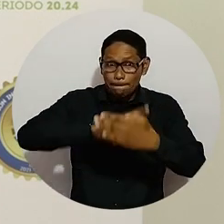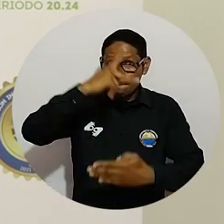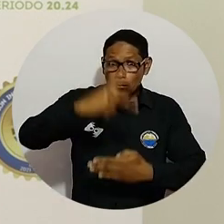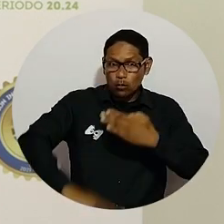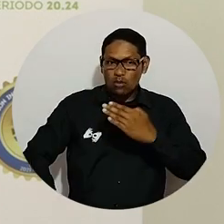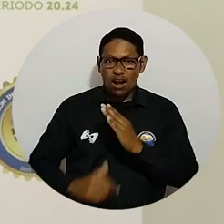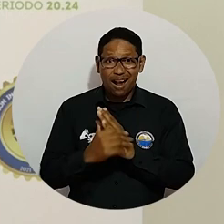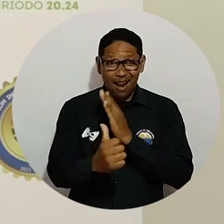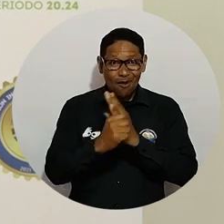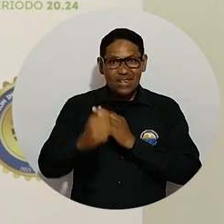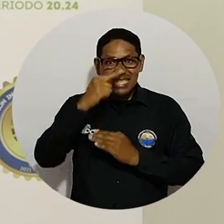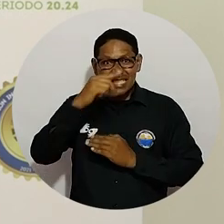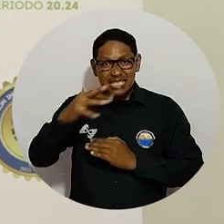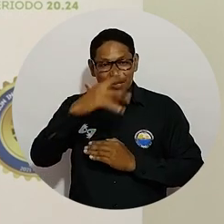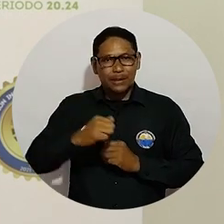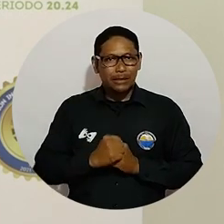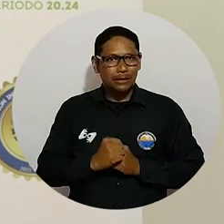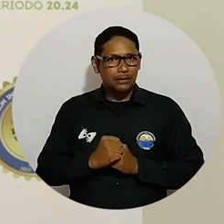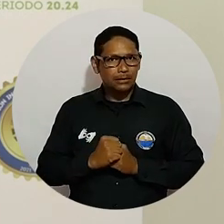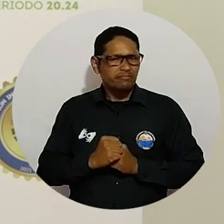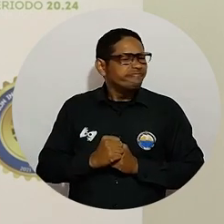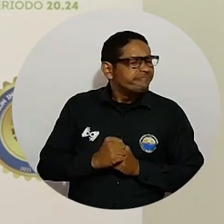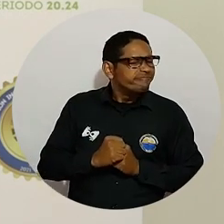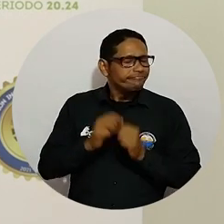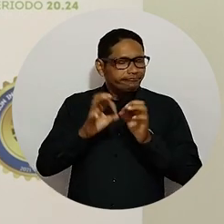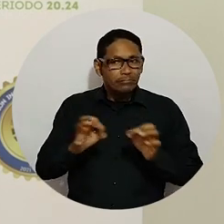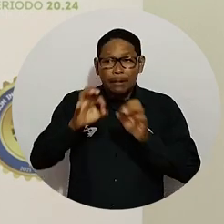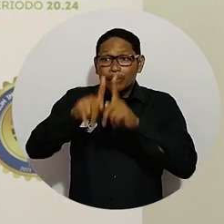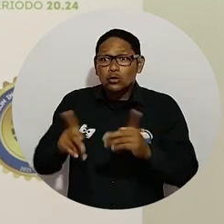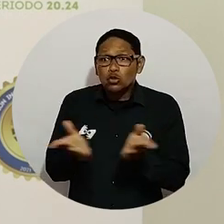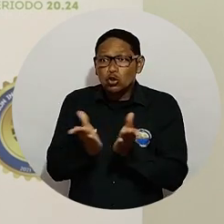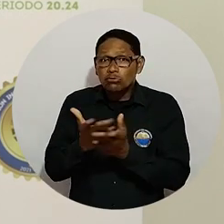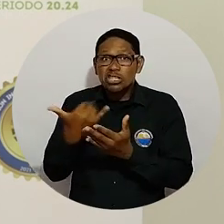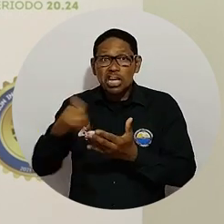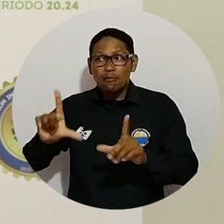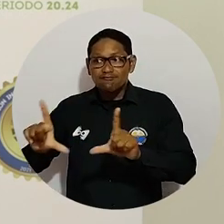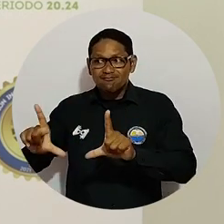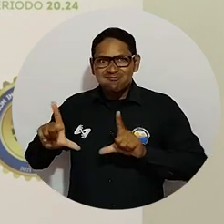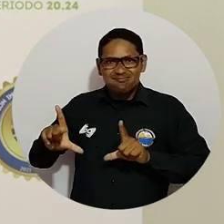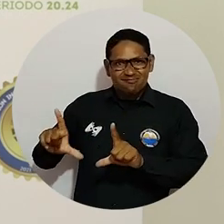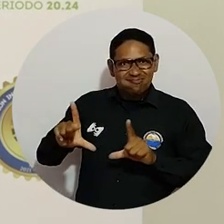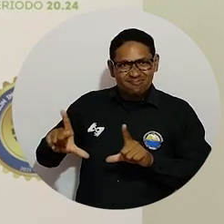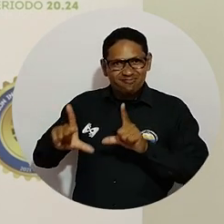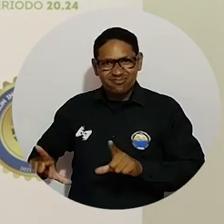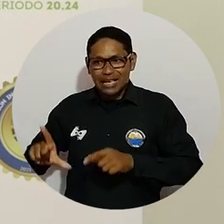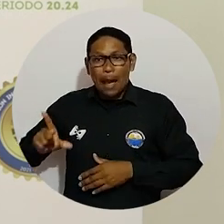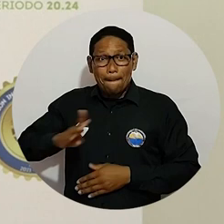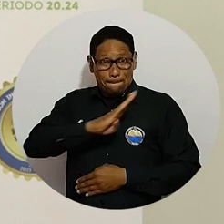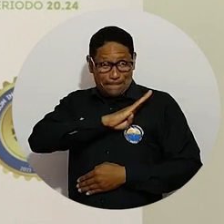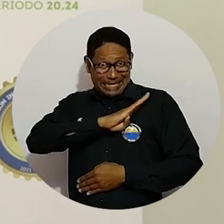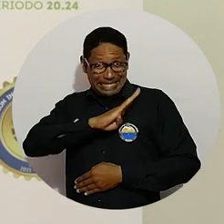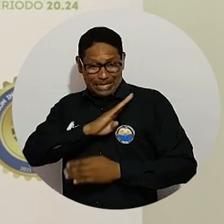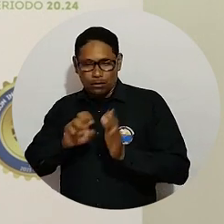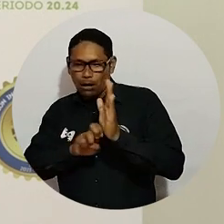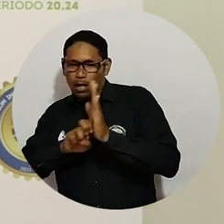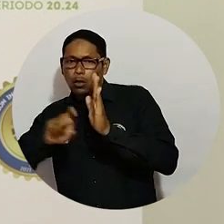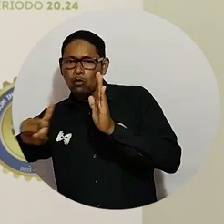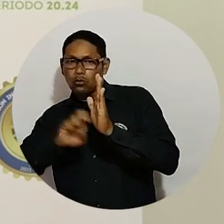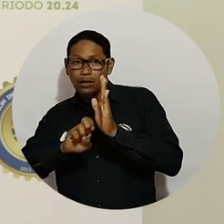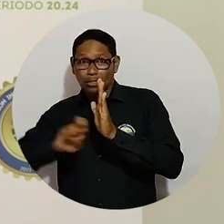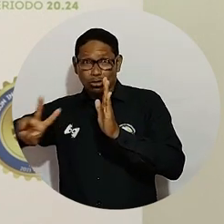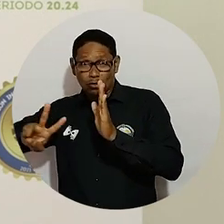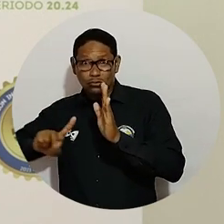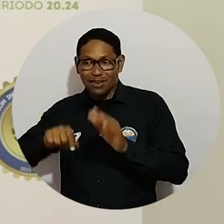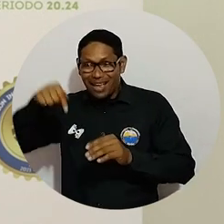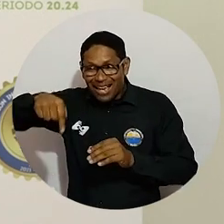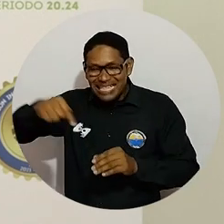el cual lo que busca es beneficiar a estudiantes egresados de colegios públicos de estrato 1 y 2, principalmente de la ciudad de